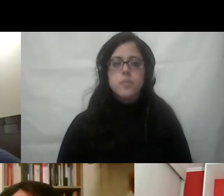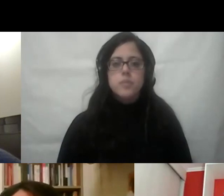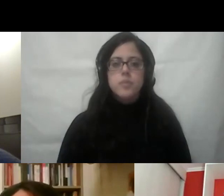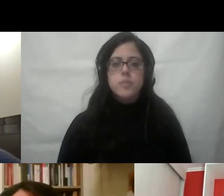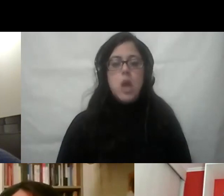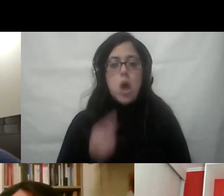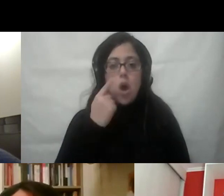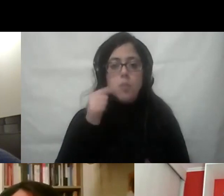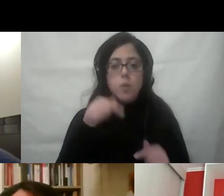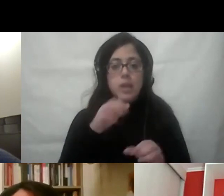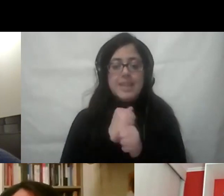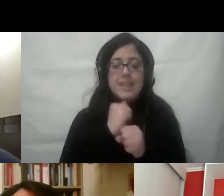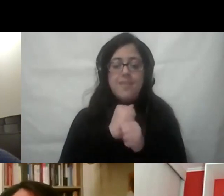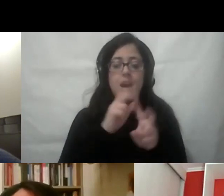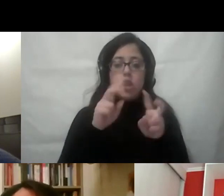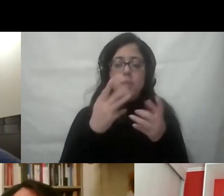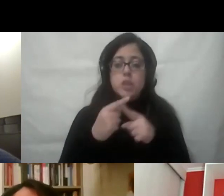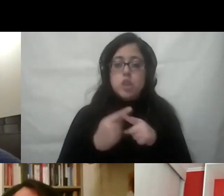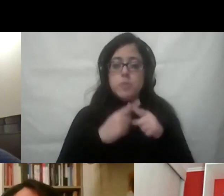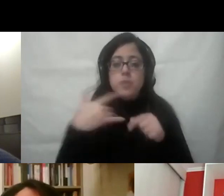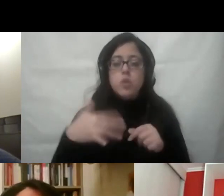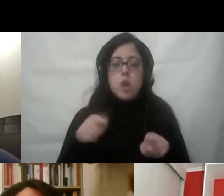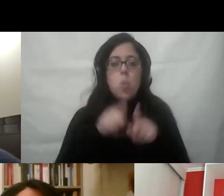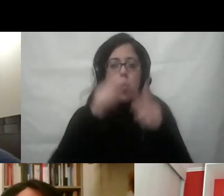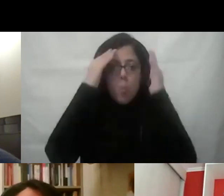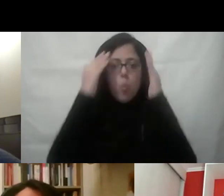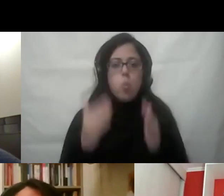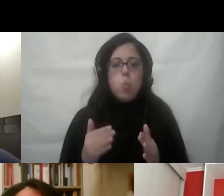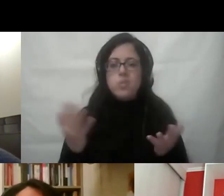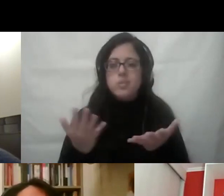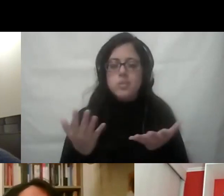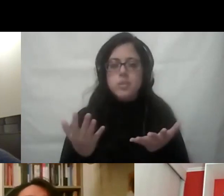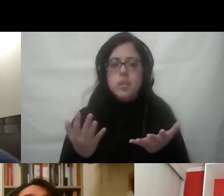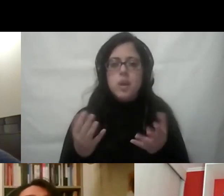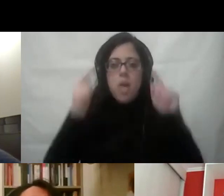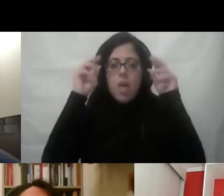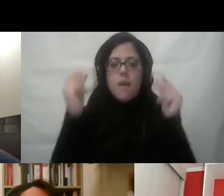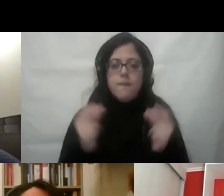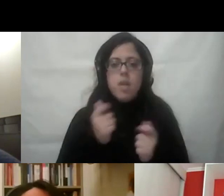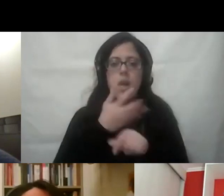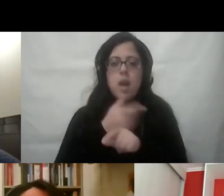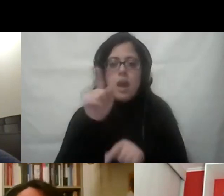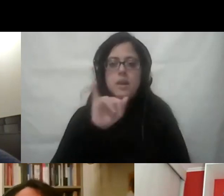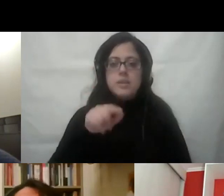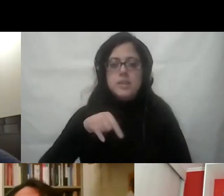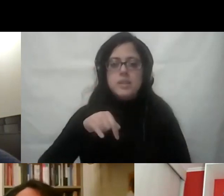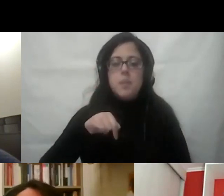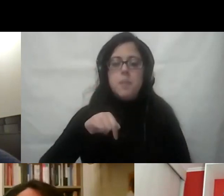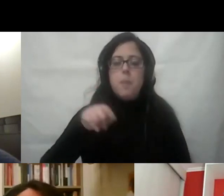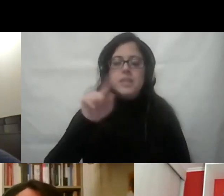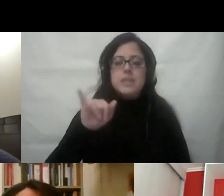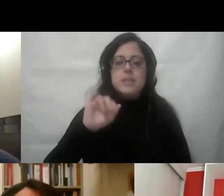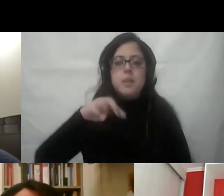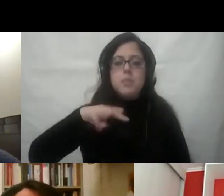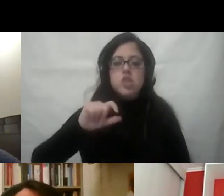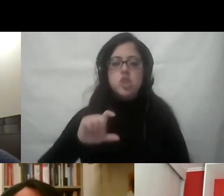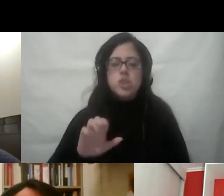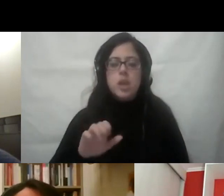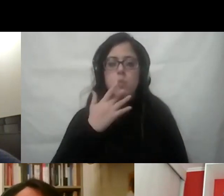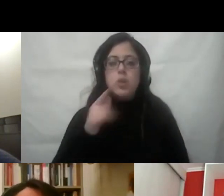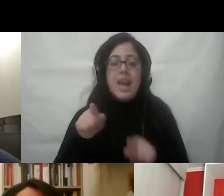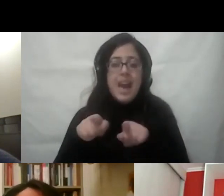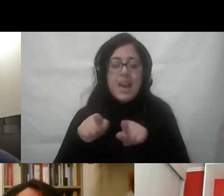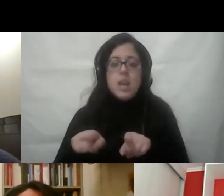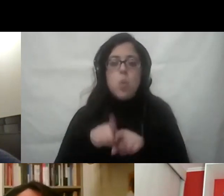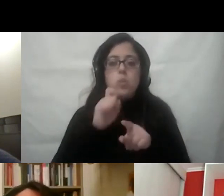con el problema socialmente relevante igual apunta directamente a habilidades que están en el CIMSE, inevitablemente. Porque el CIMSE igual está